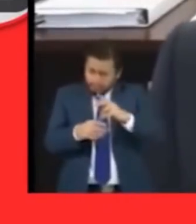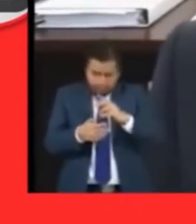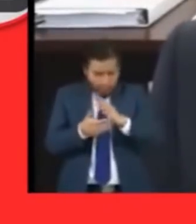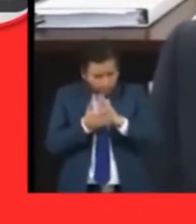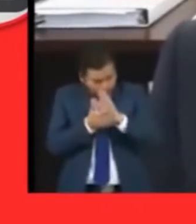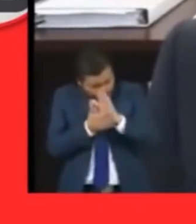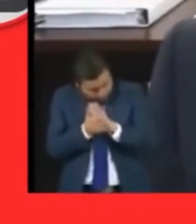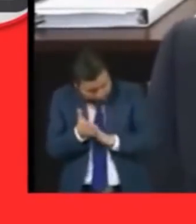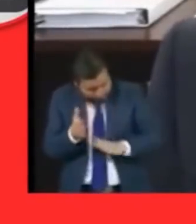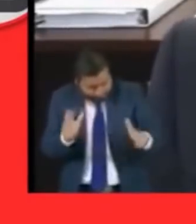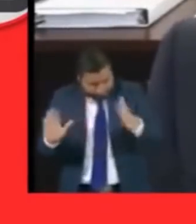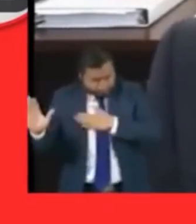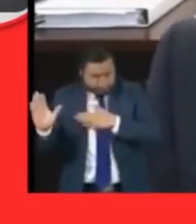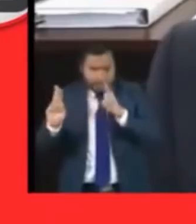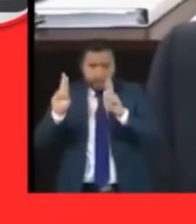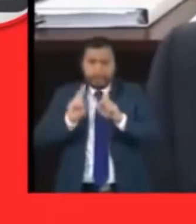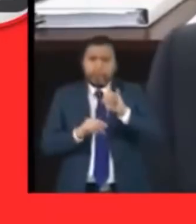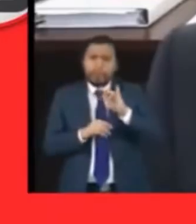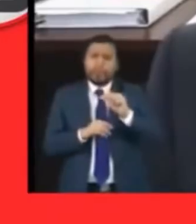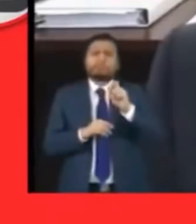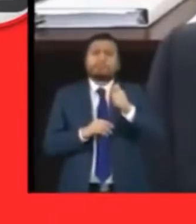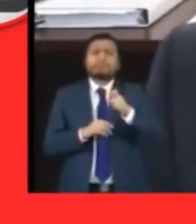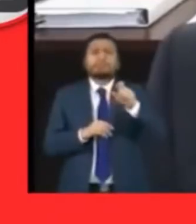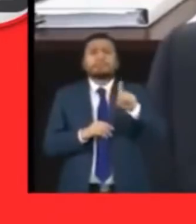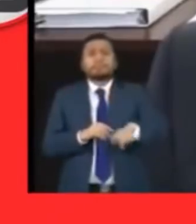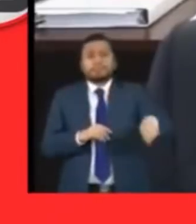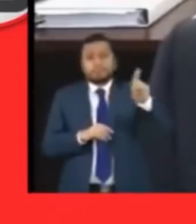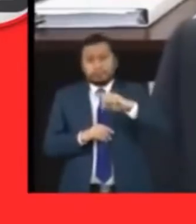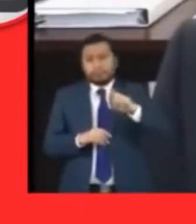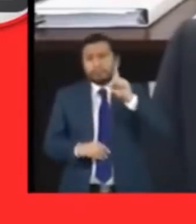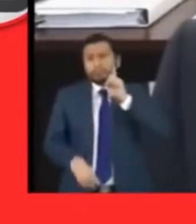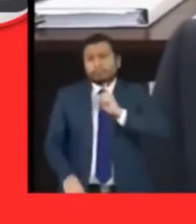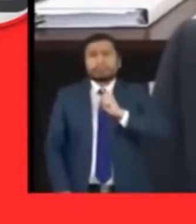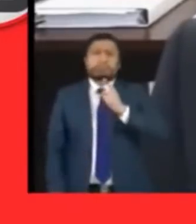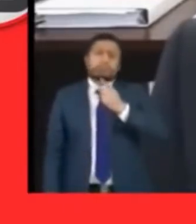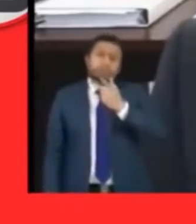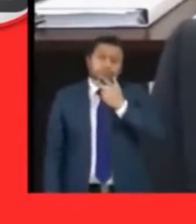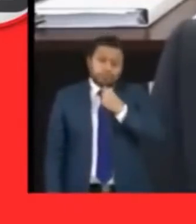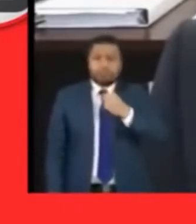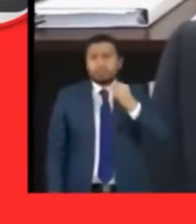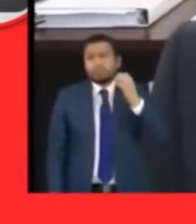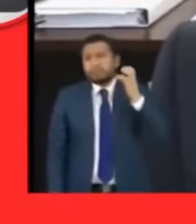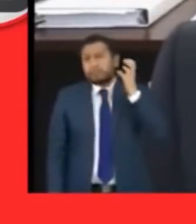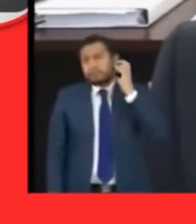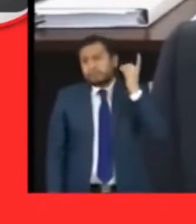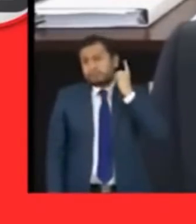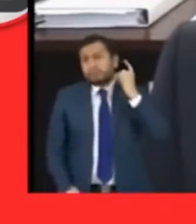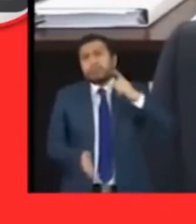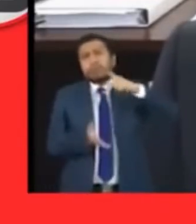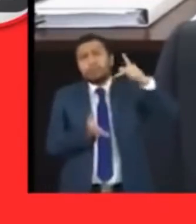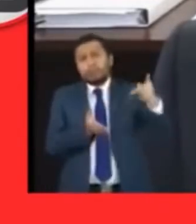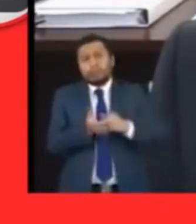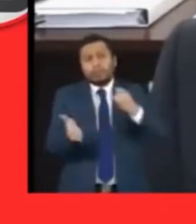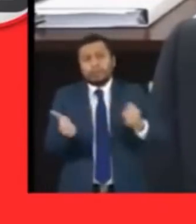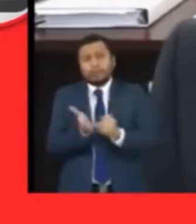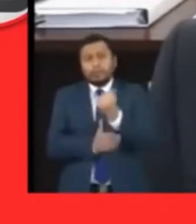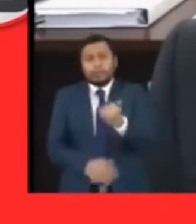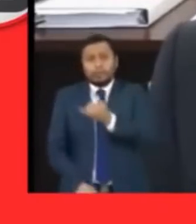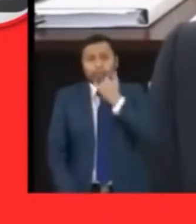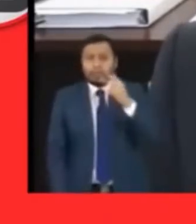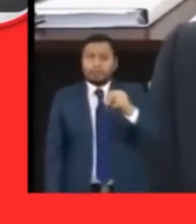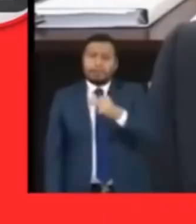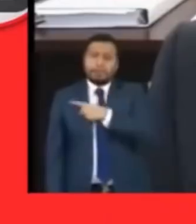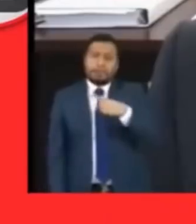democrático, las y los diputados no vuelvan a cometer o a tomar. Si hoy